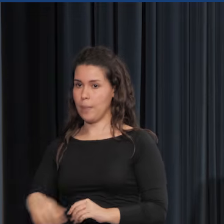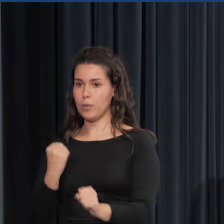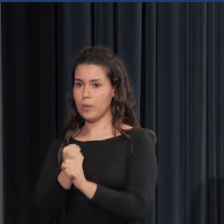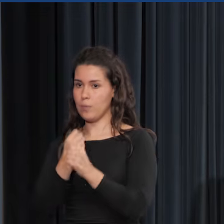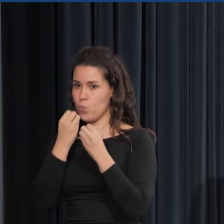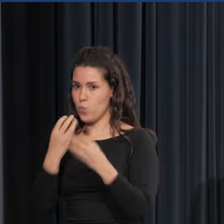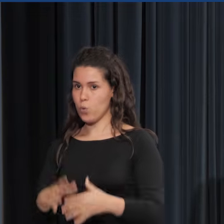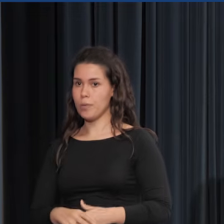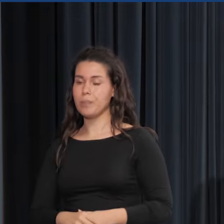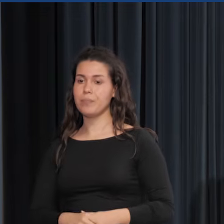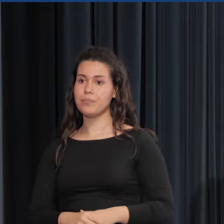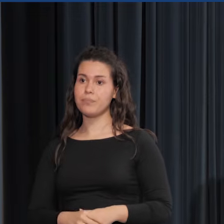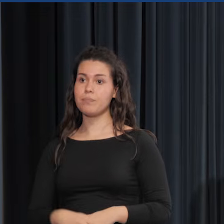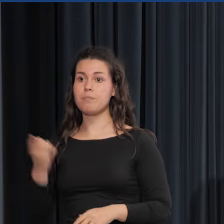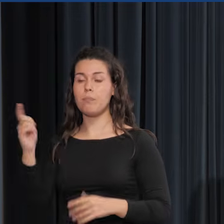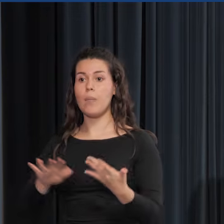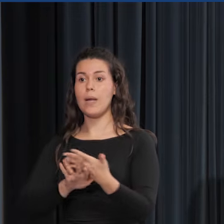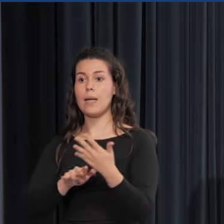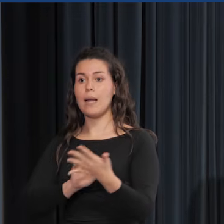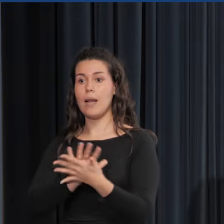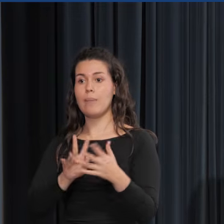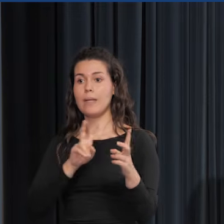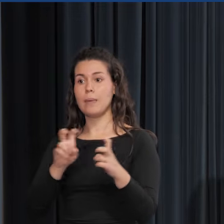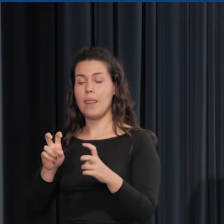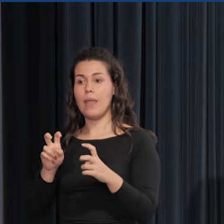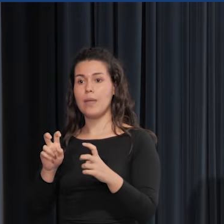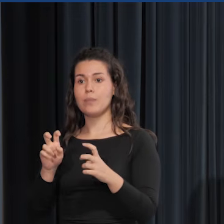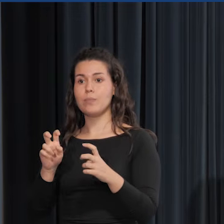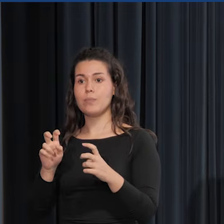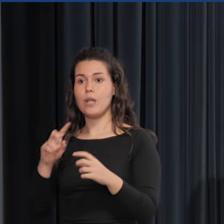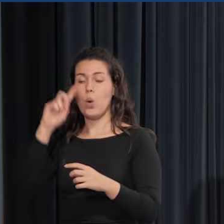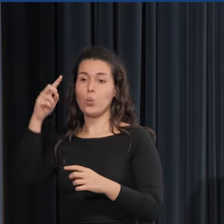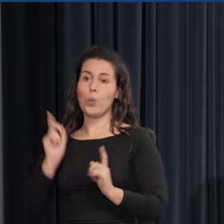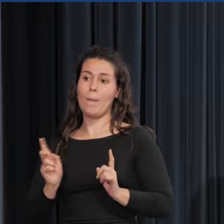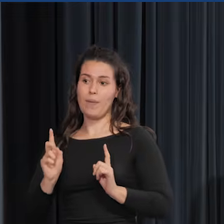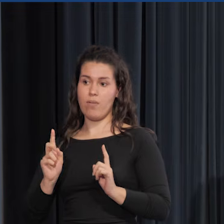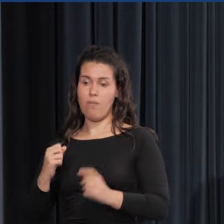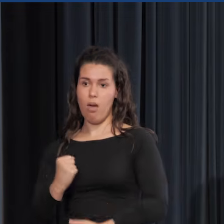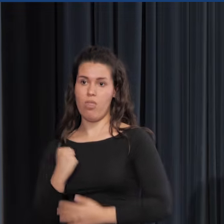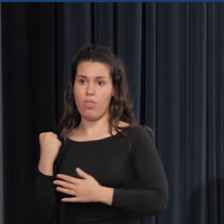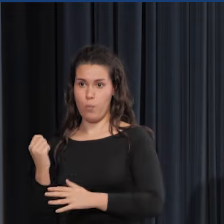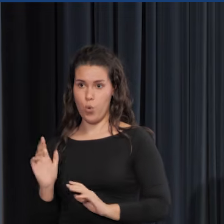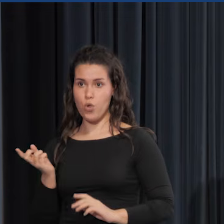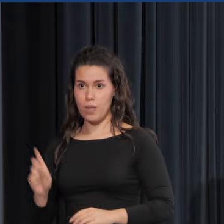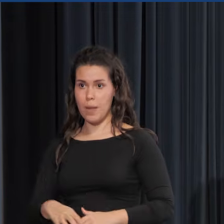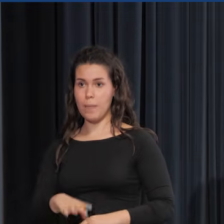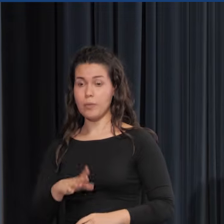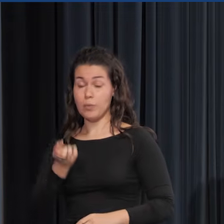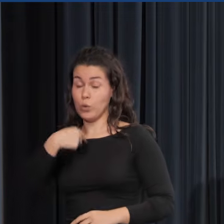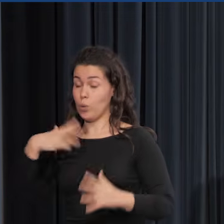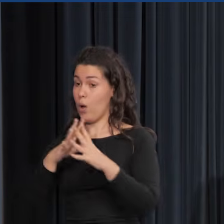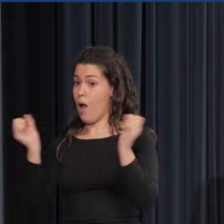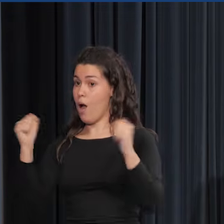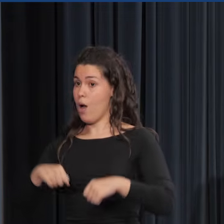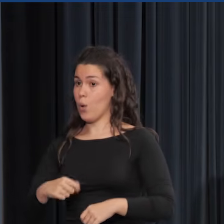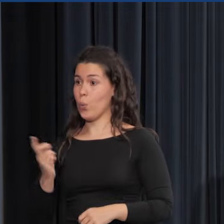bueno, estamos hablando de reforzar la cultura preventiva, esto sí que estamos de acuerdo. También con esto queremos contribuir